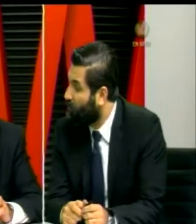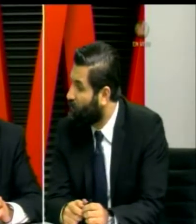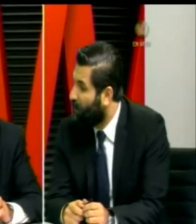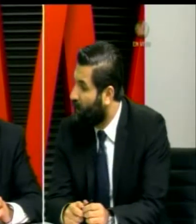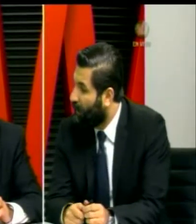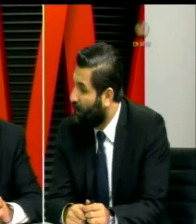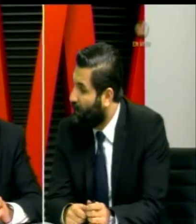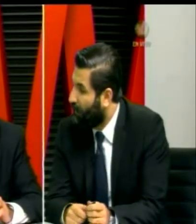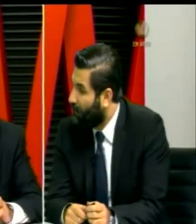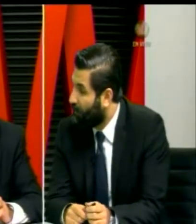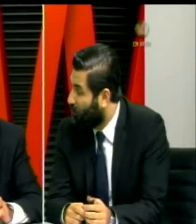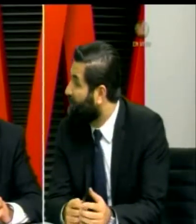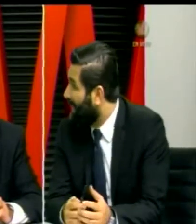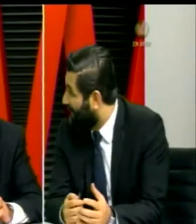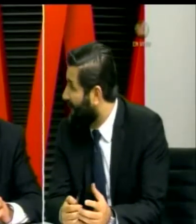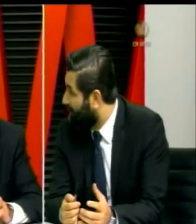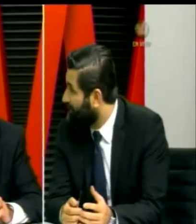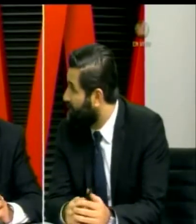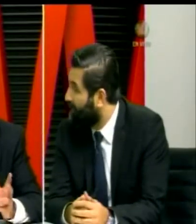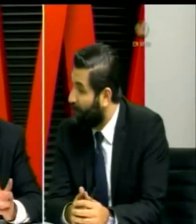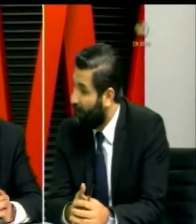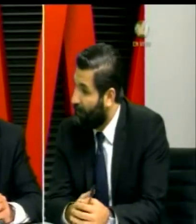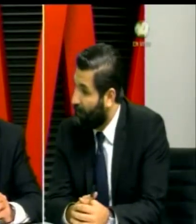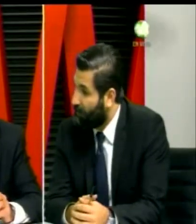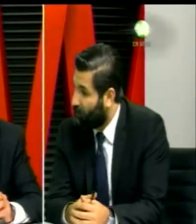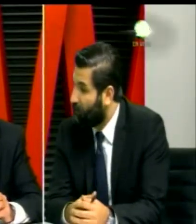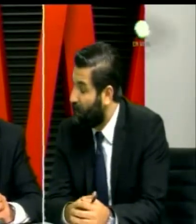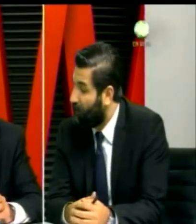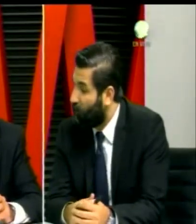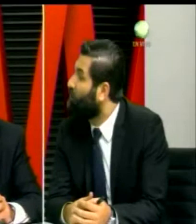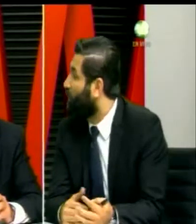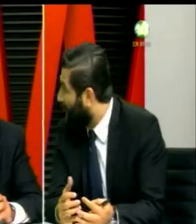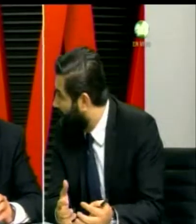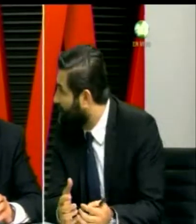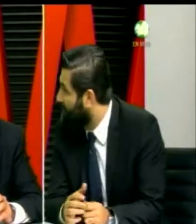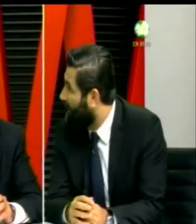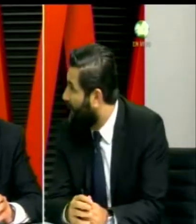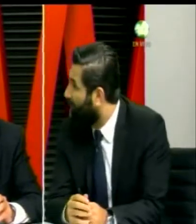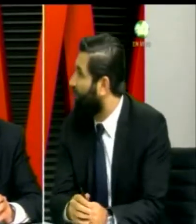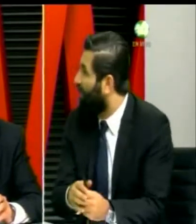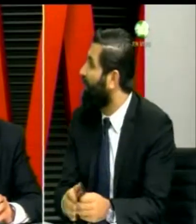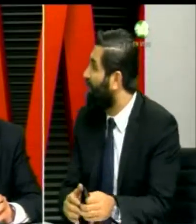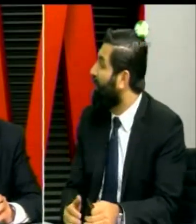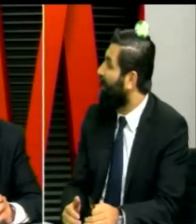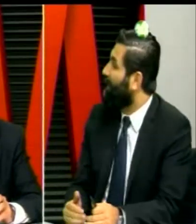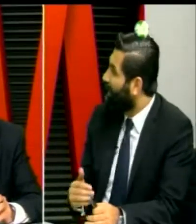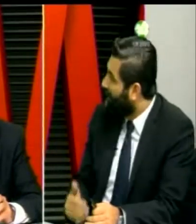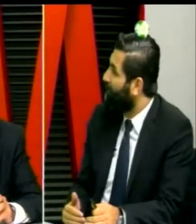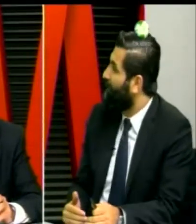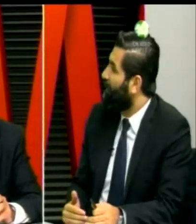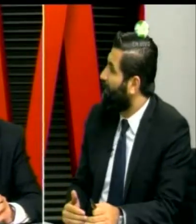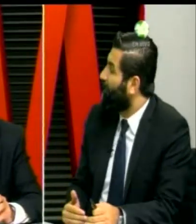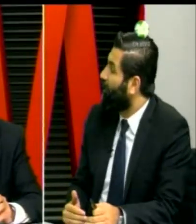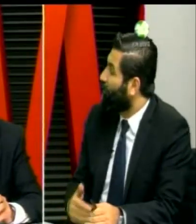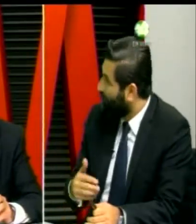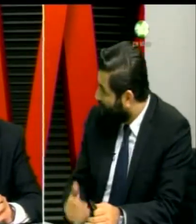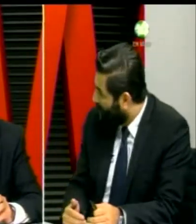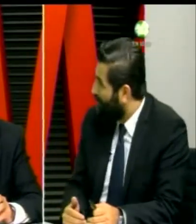de proyectos que son tan grandes y que son tan cuestionables, al final del día